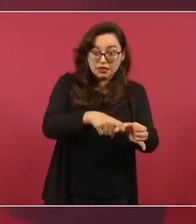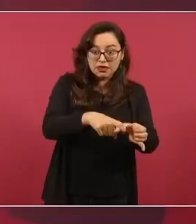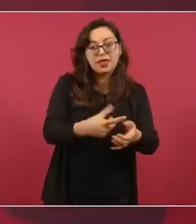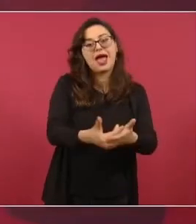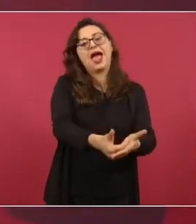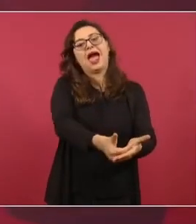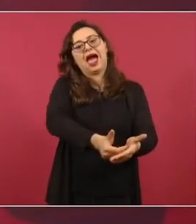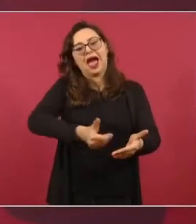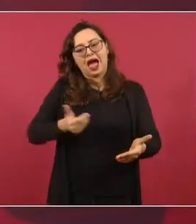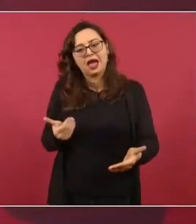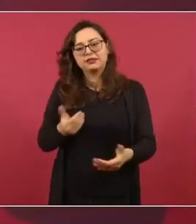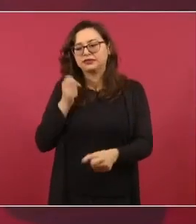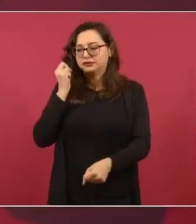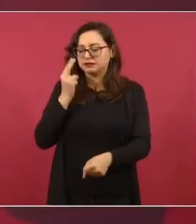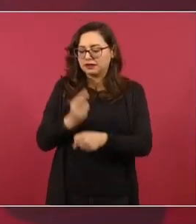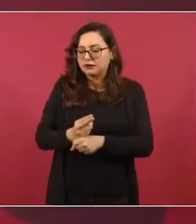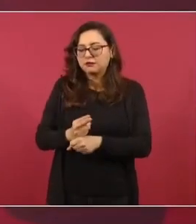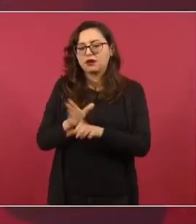es que estamos destinando